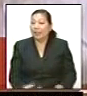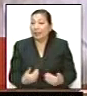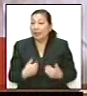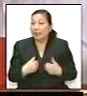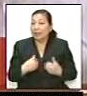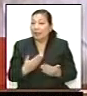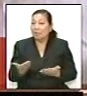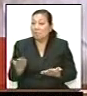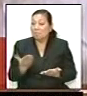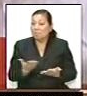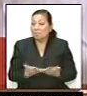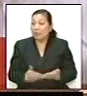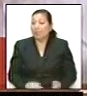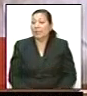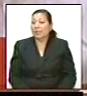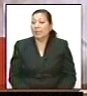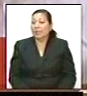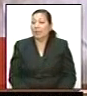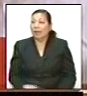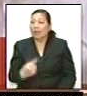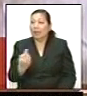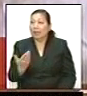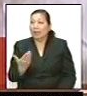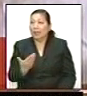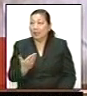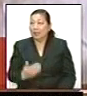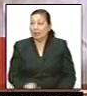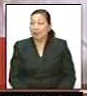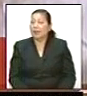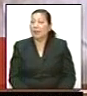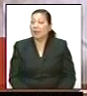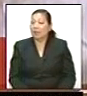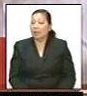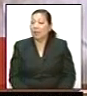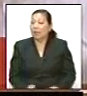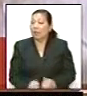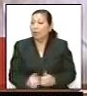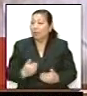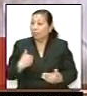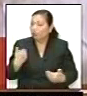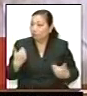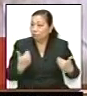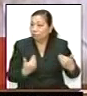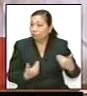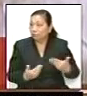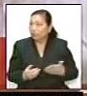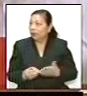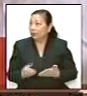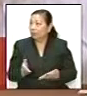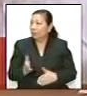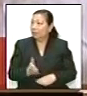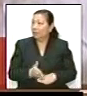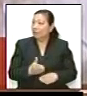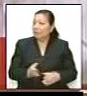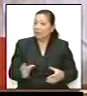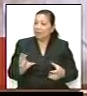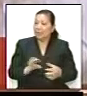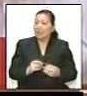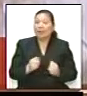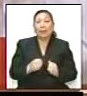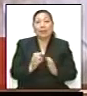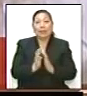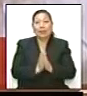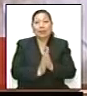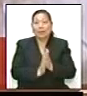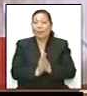de manera que podamos contribuir y facilitar el trabajo de la alianza beneficiarnos